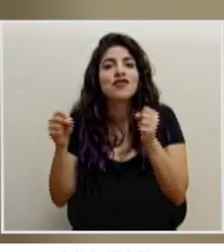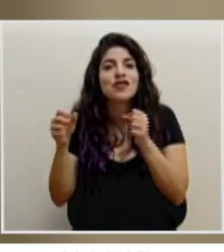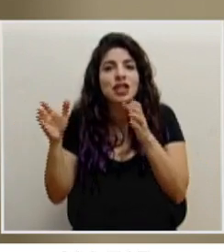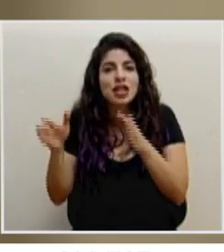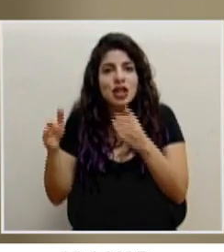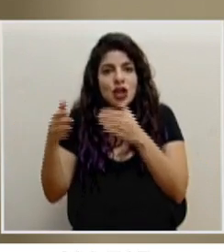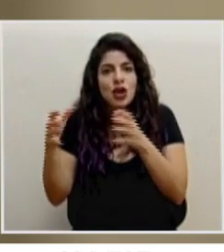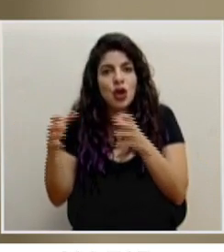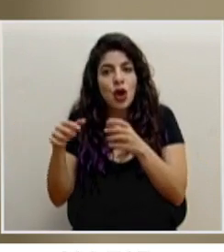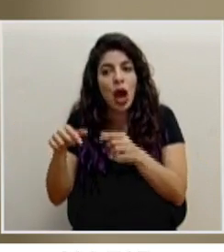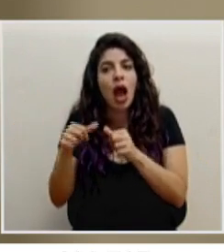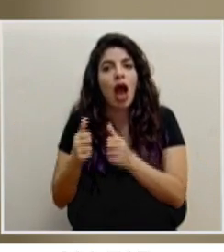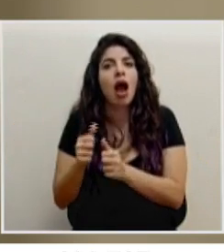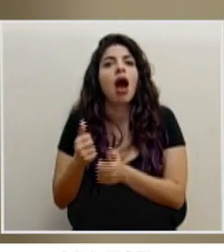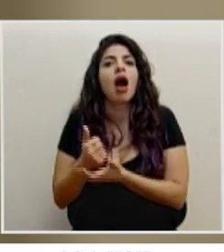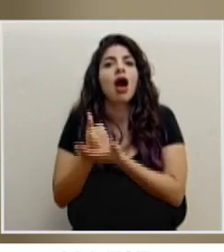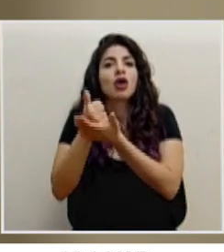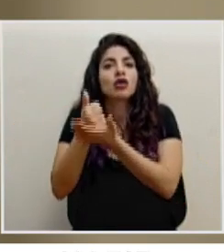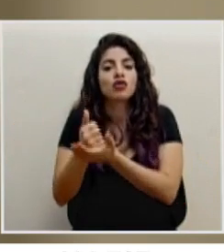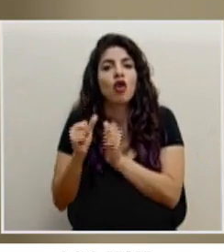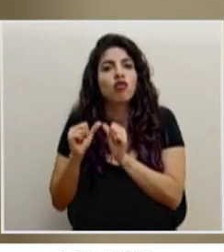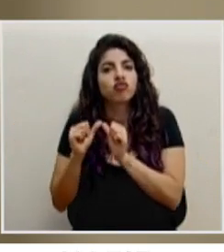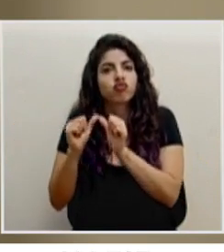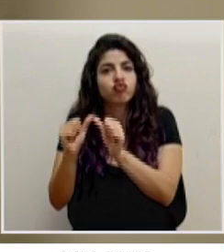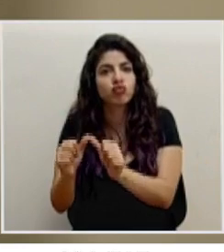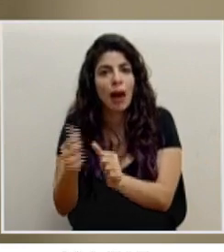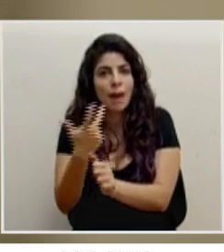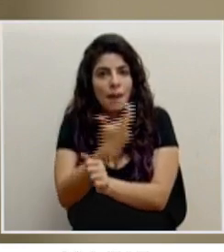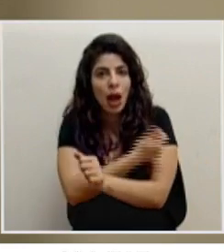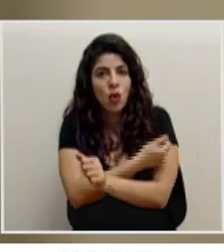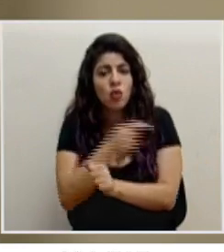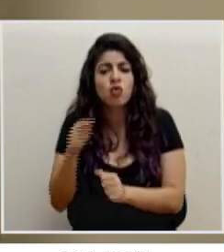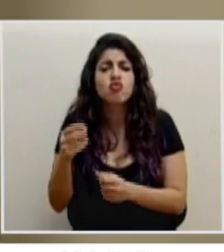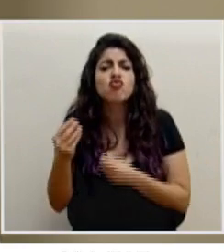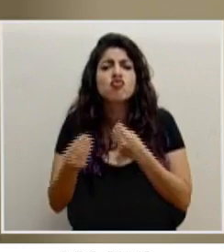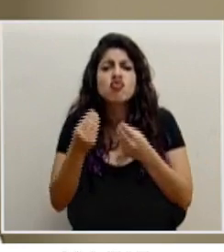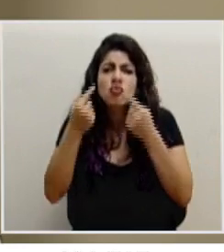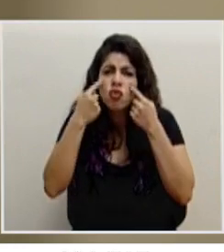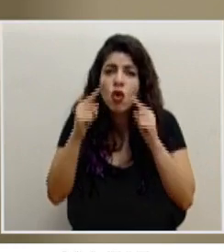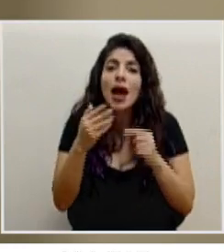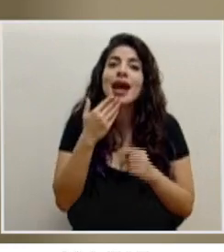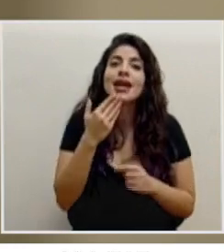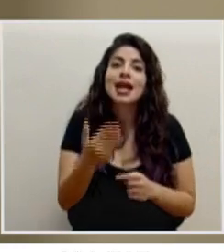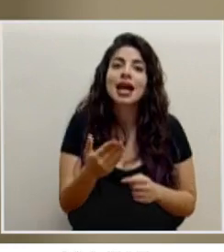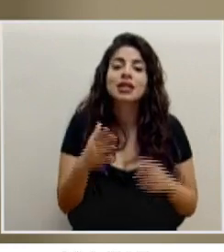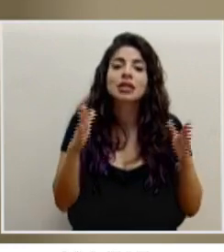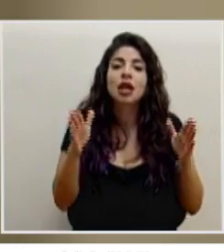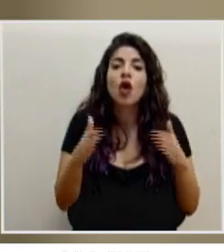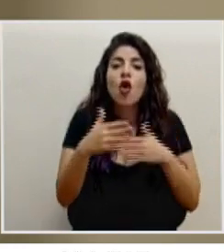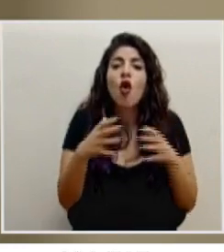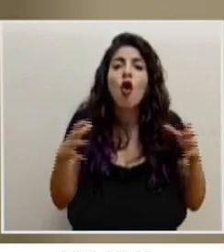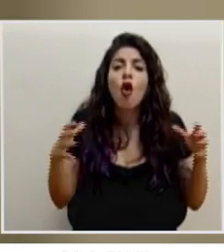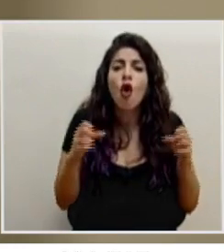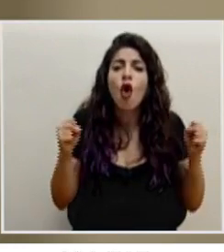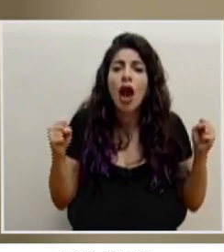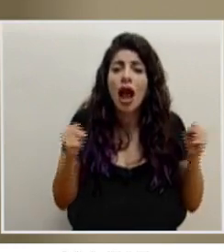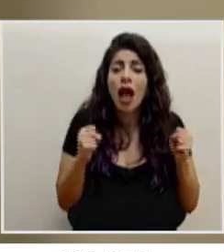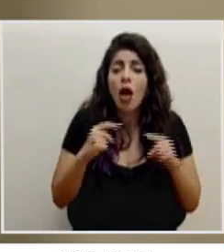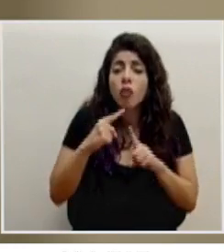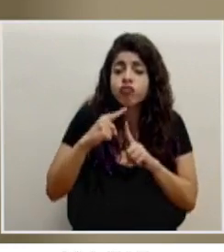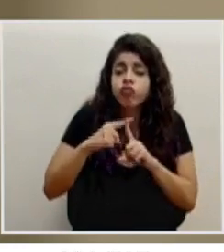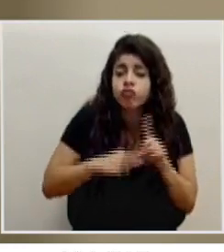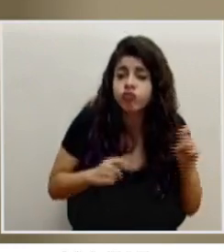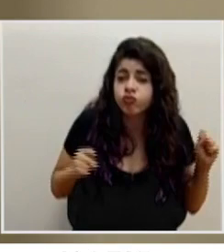que garantizan la viabilidad de la vacuna. Y esto lo vamos a poder hacer gracias a los congeladores de ultra baja que adquirió la